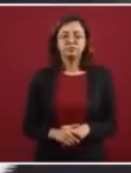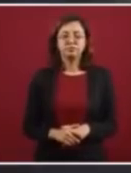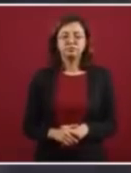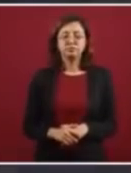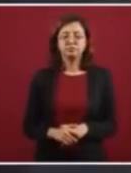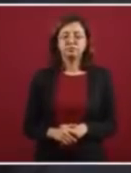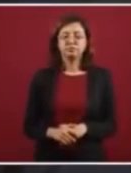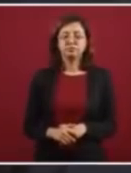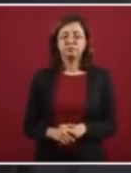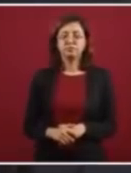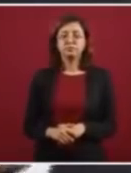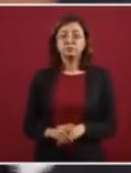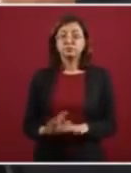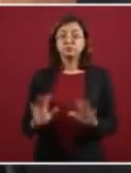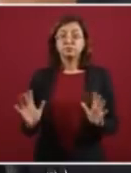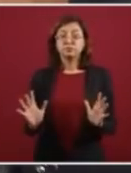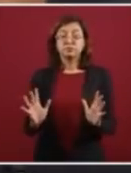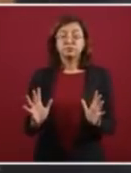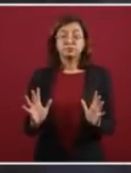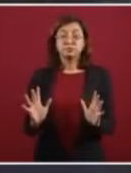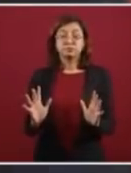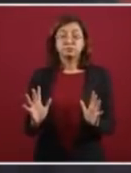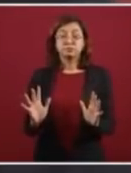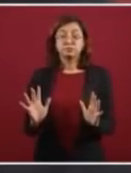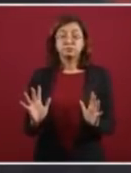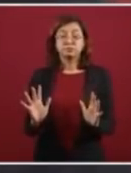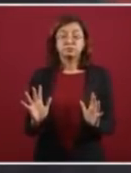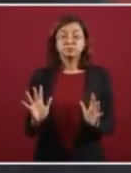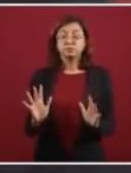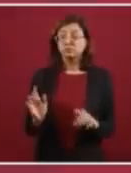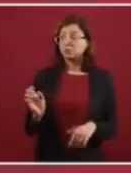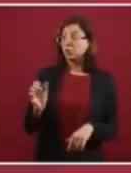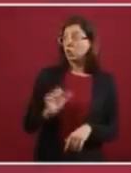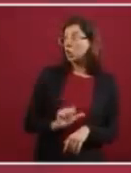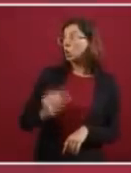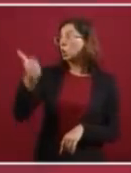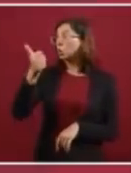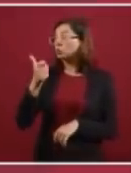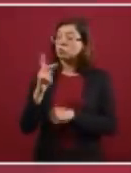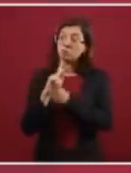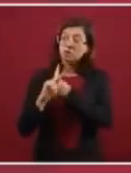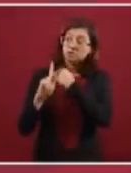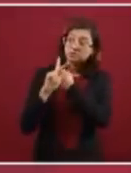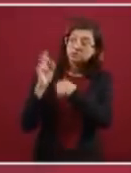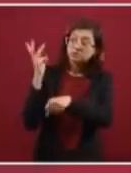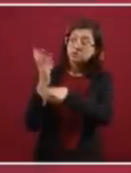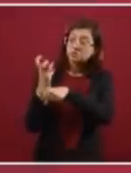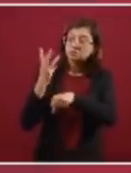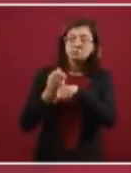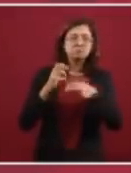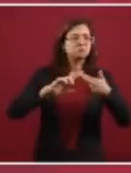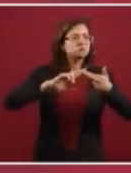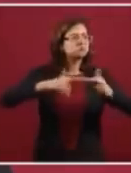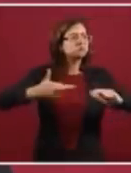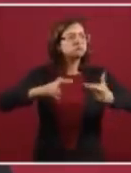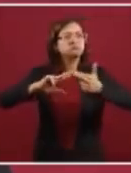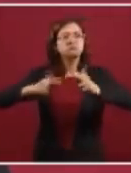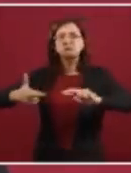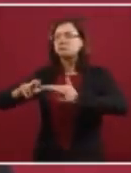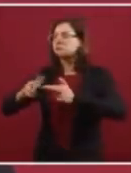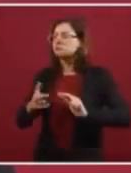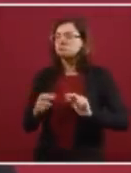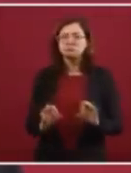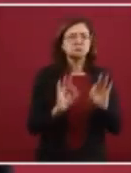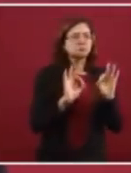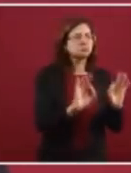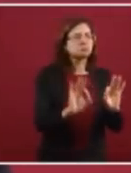si hay un tercer país que lleva buenas relaciones con todos, aunque